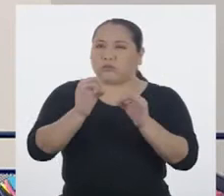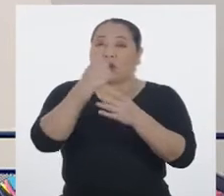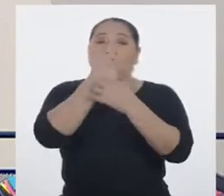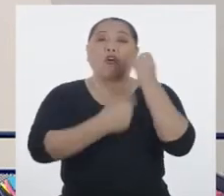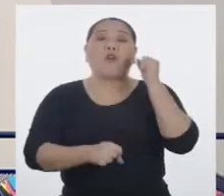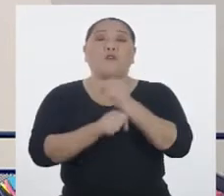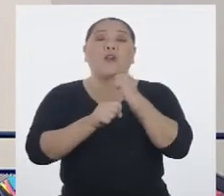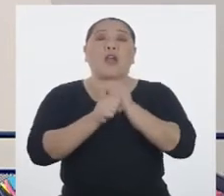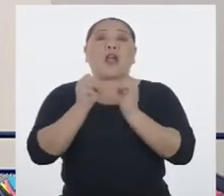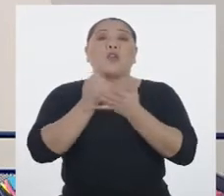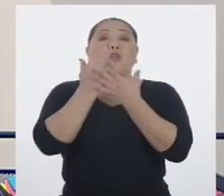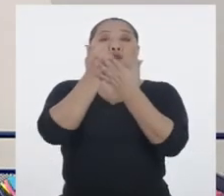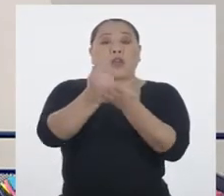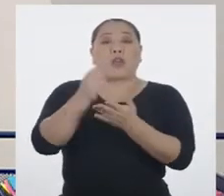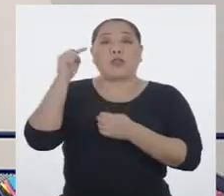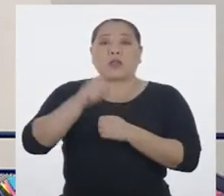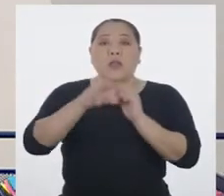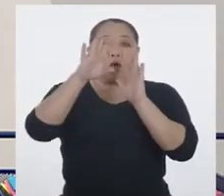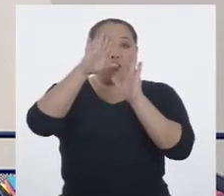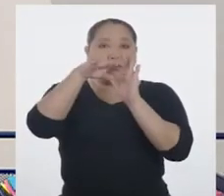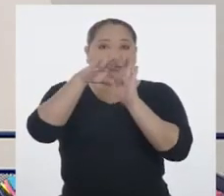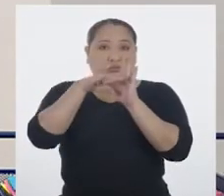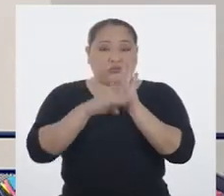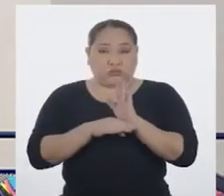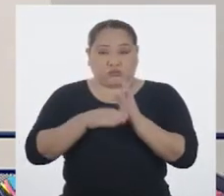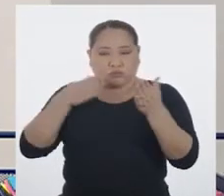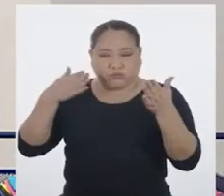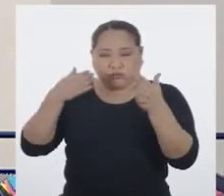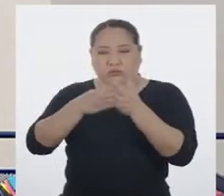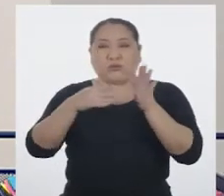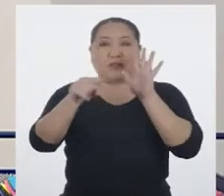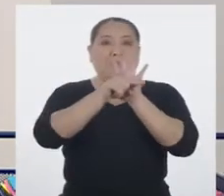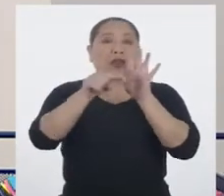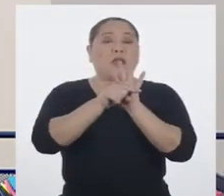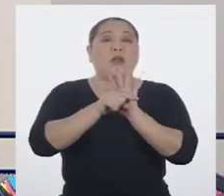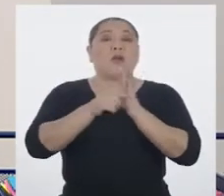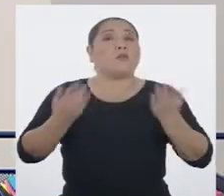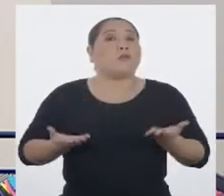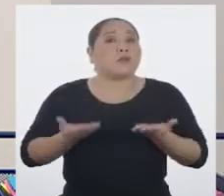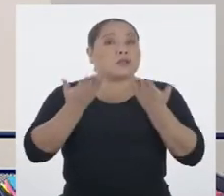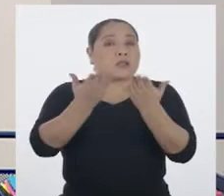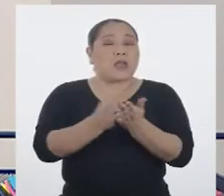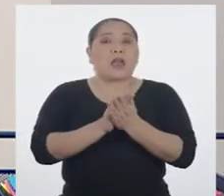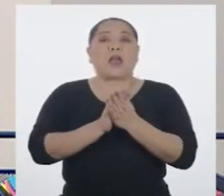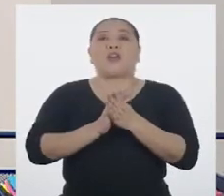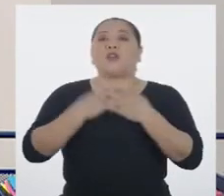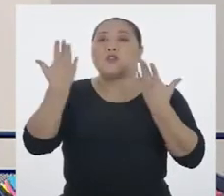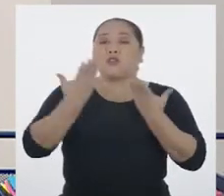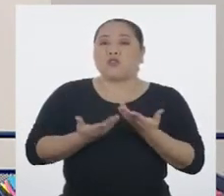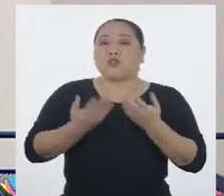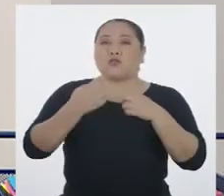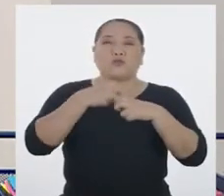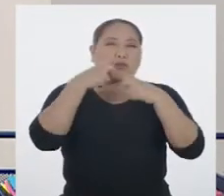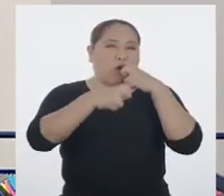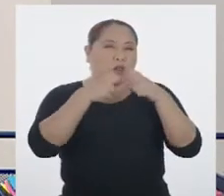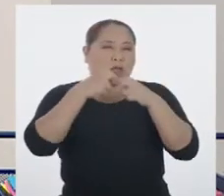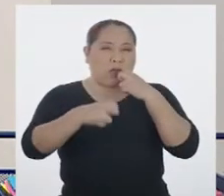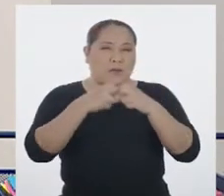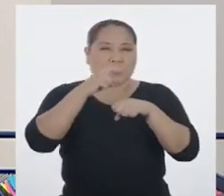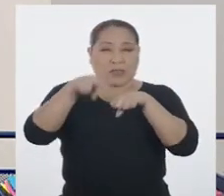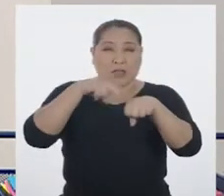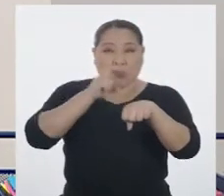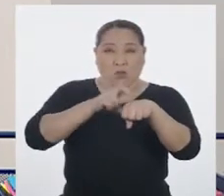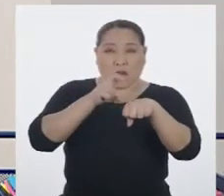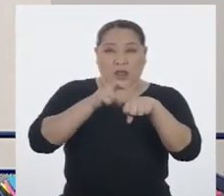oportuna y confiable, contribuyendo de ese modo a la reducción de los impactos negativos producidos por los fenómenos naturales de